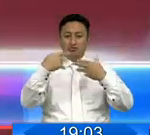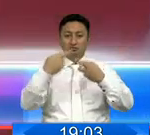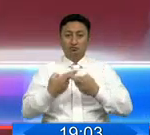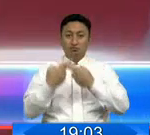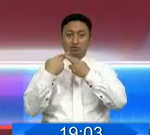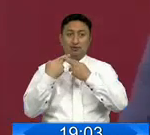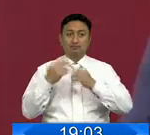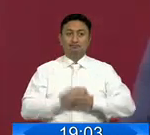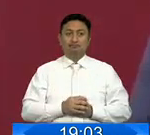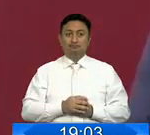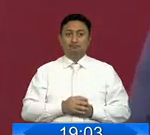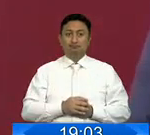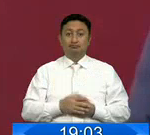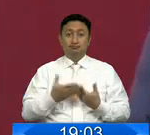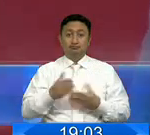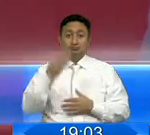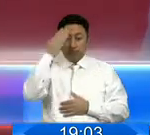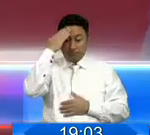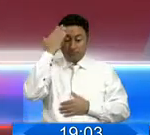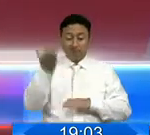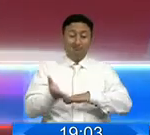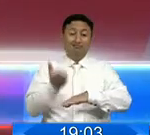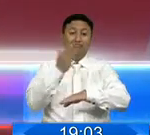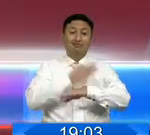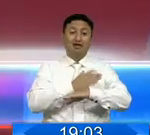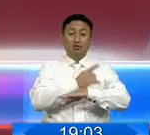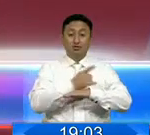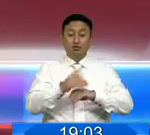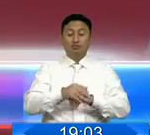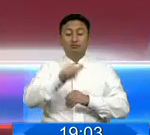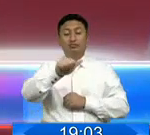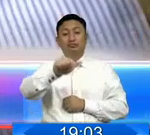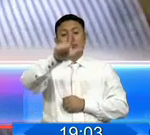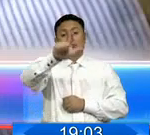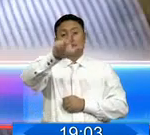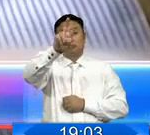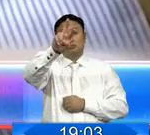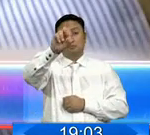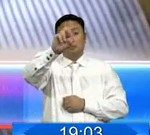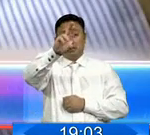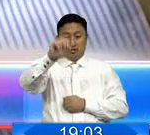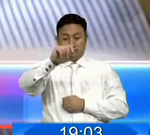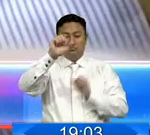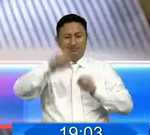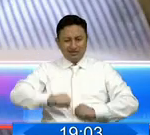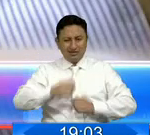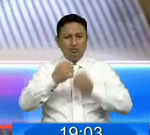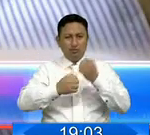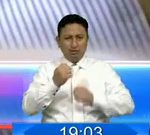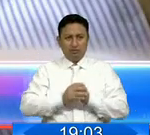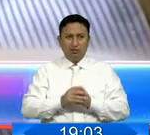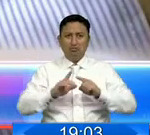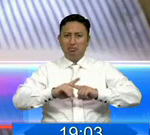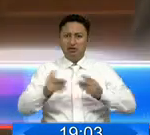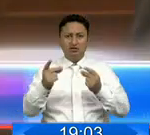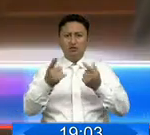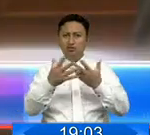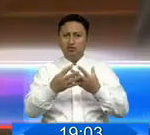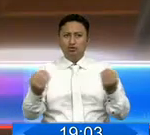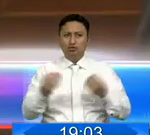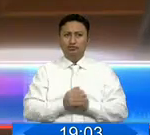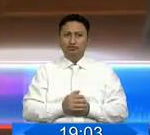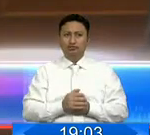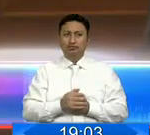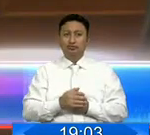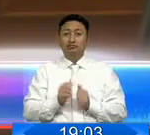responsable. Reconoce que desde semanas antes el grillete de Alvarado había sufrido varios problemas, pero que todos fueron solucionados.